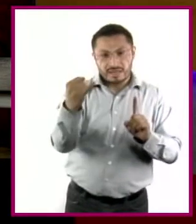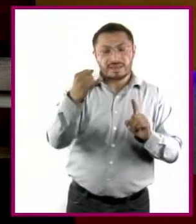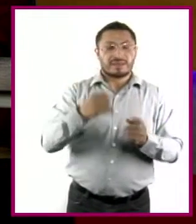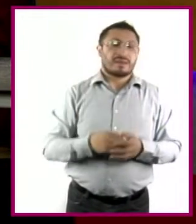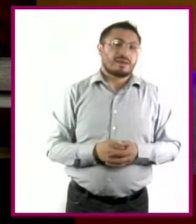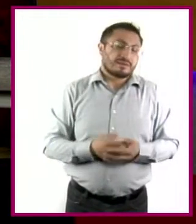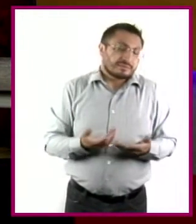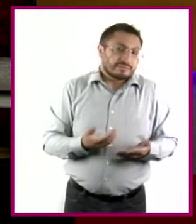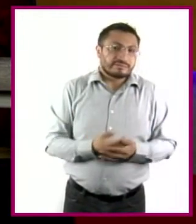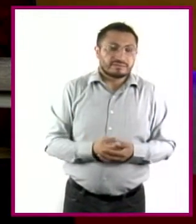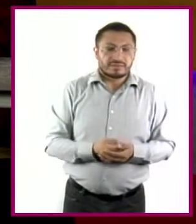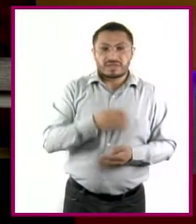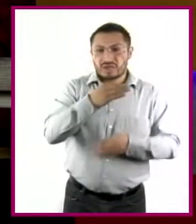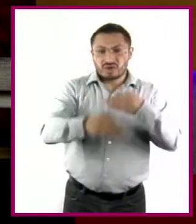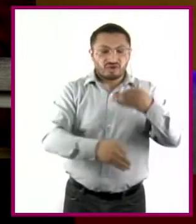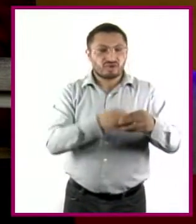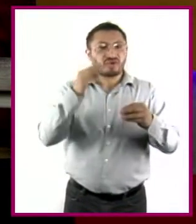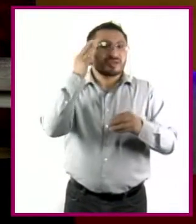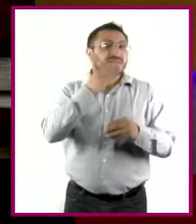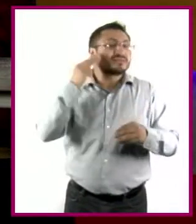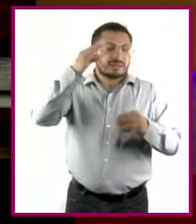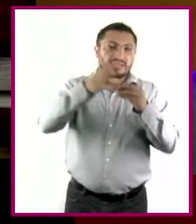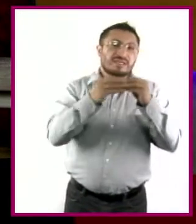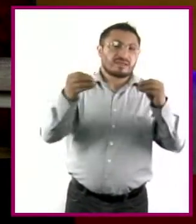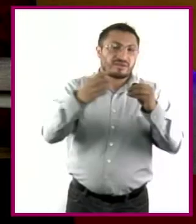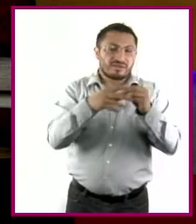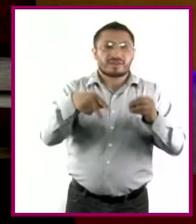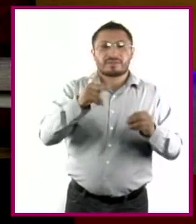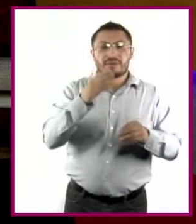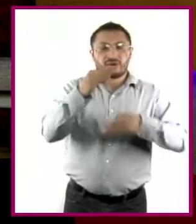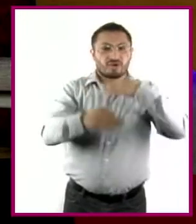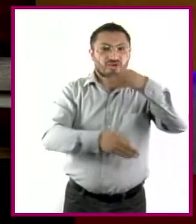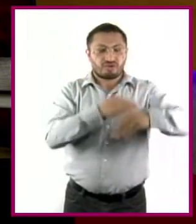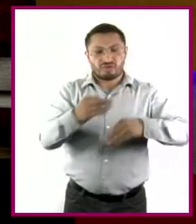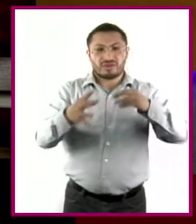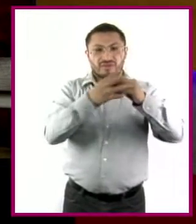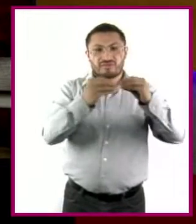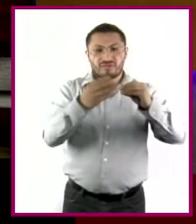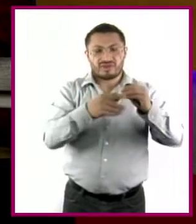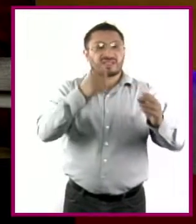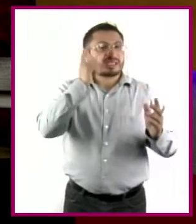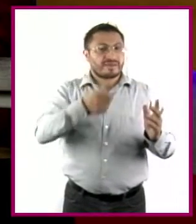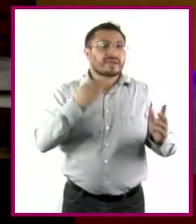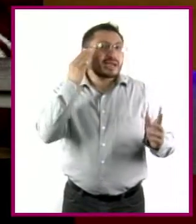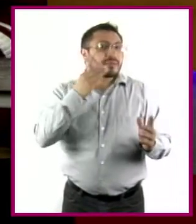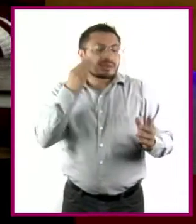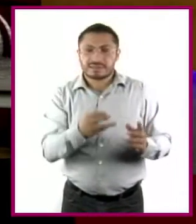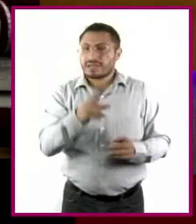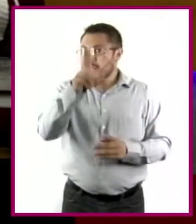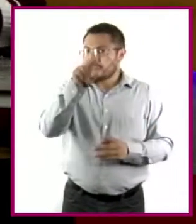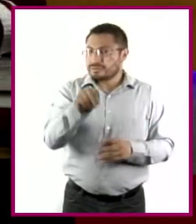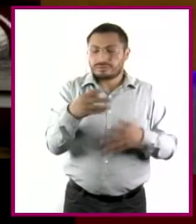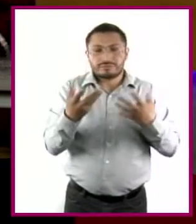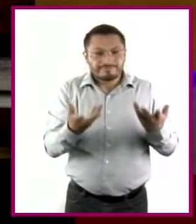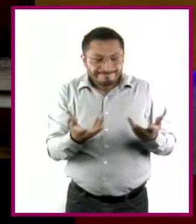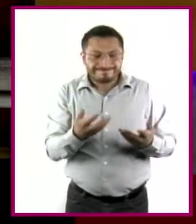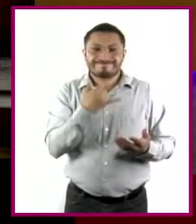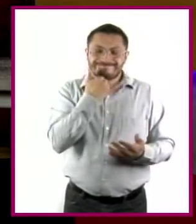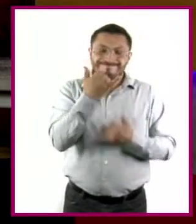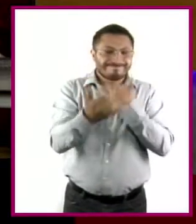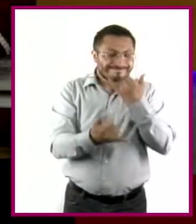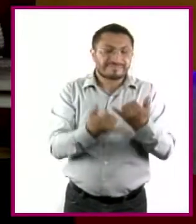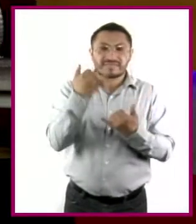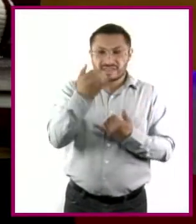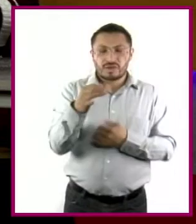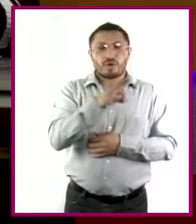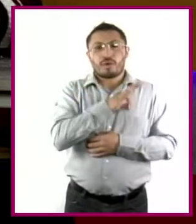sentido. Todas las manzanas son frutas, pero no todas las frutas son manzanas. ¿Vieron? Es un error en el que se puede